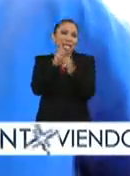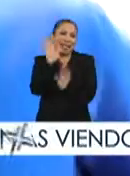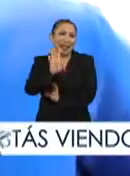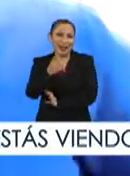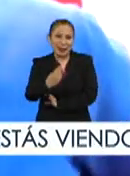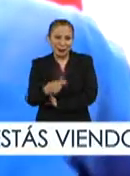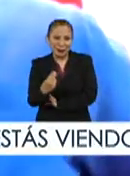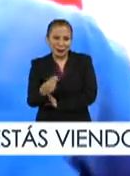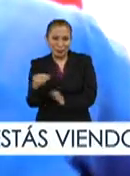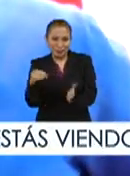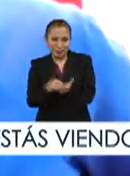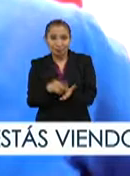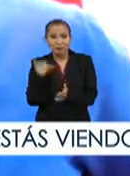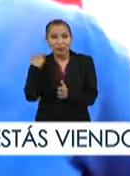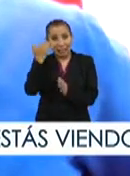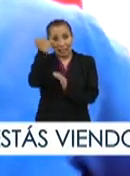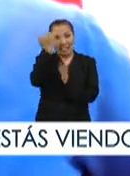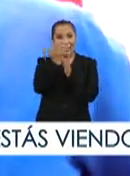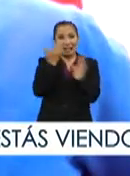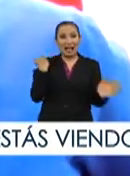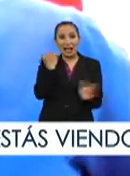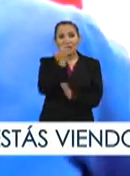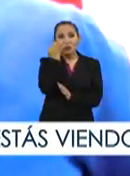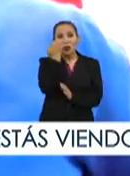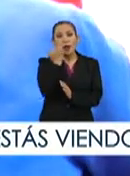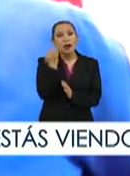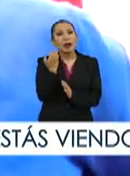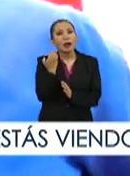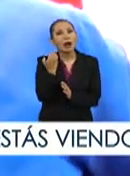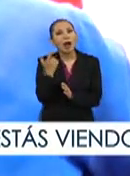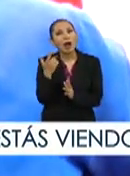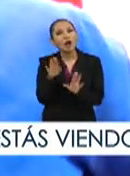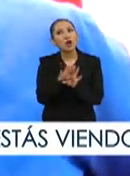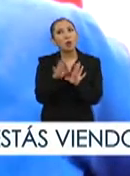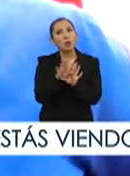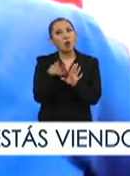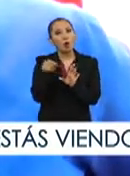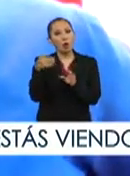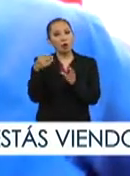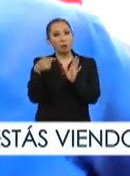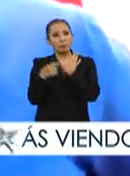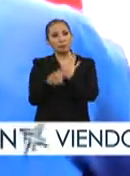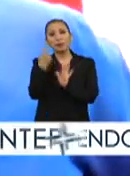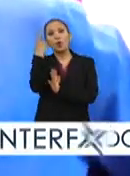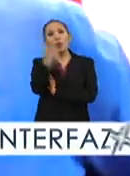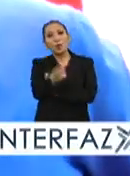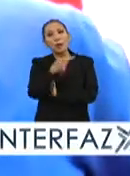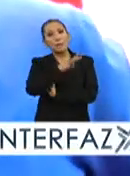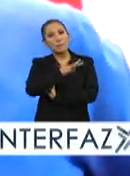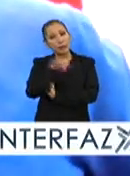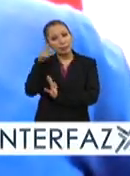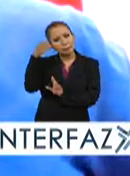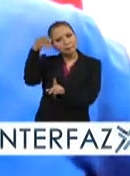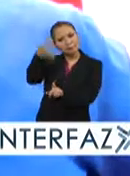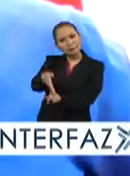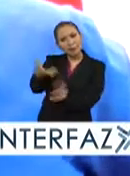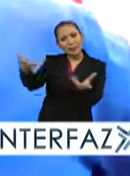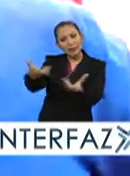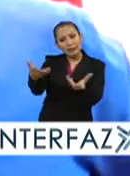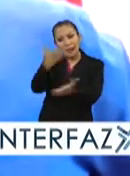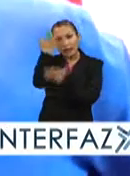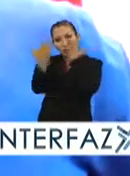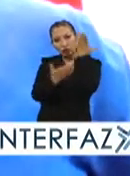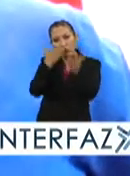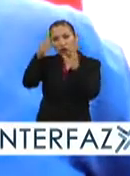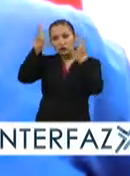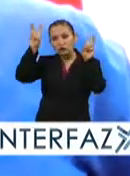es que inicialmente nuestra escuela se creó como una posibilidad de realizar